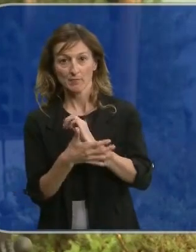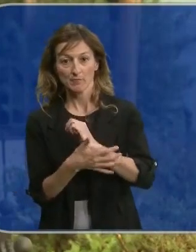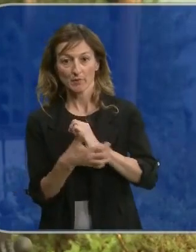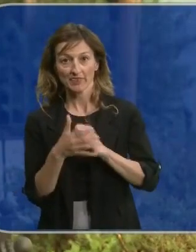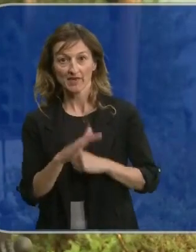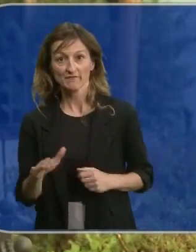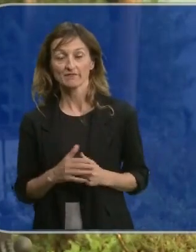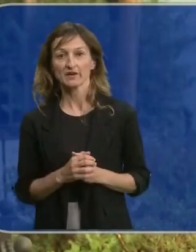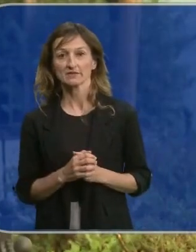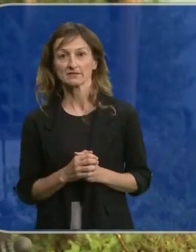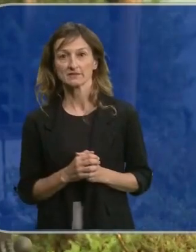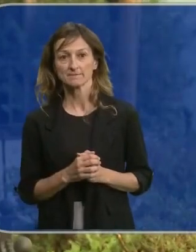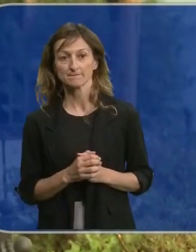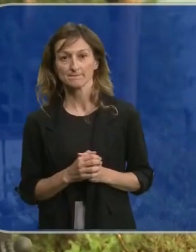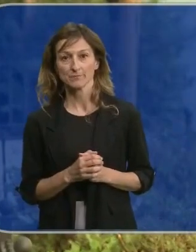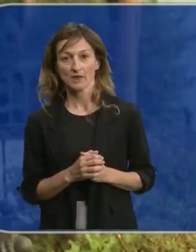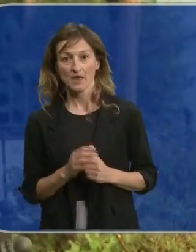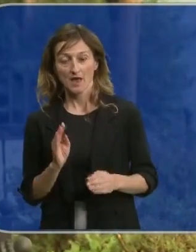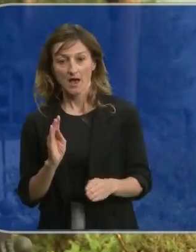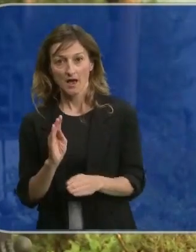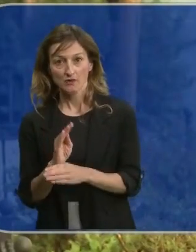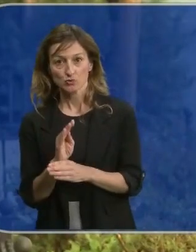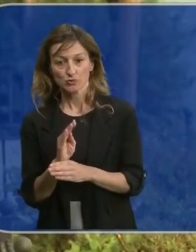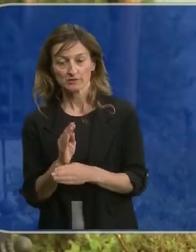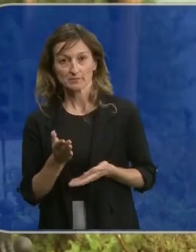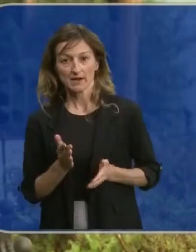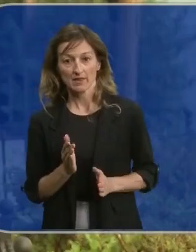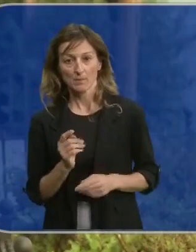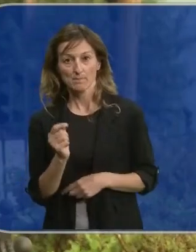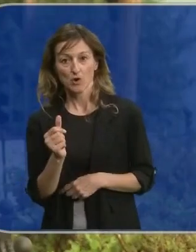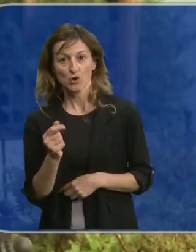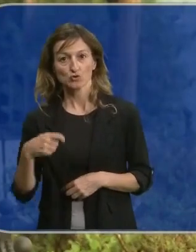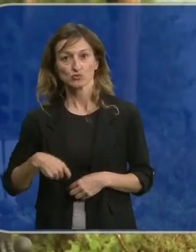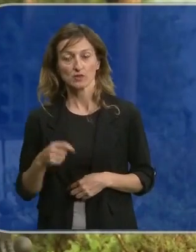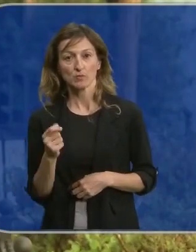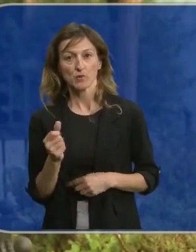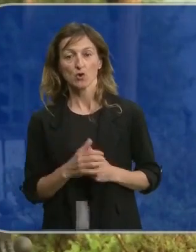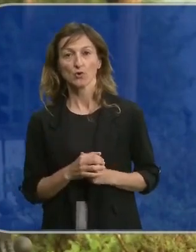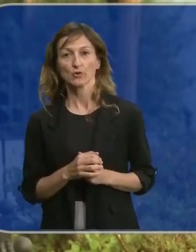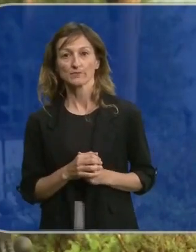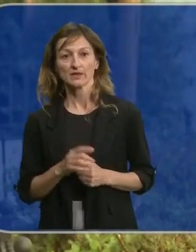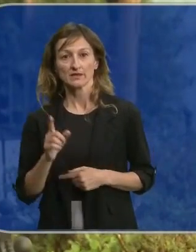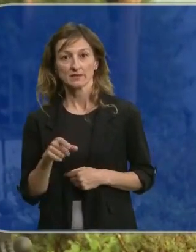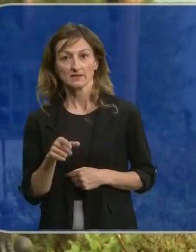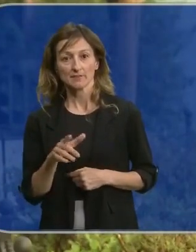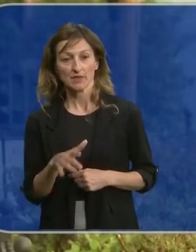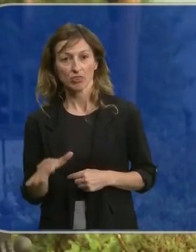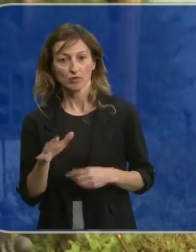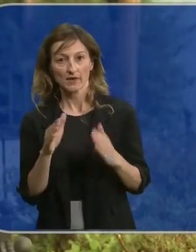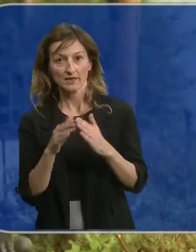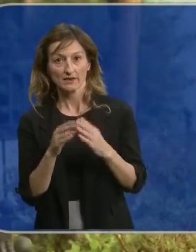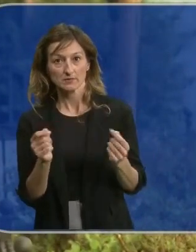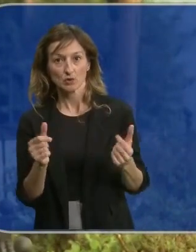pobreza infantil están las escasas ayudas a la crianza los bajos salarios de los trabajadores y un insuficiente parque Público